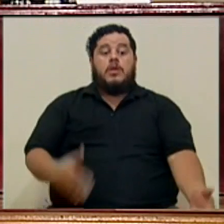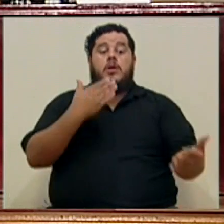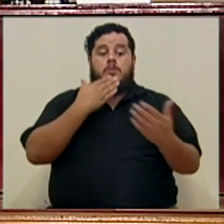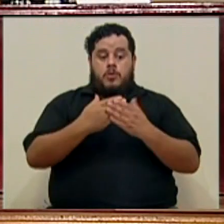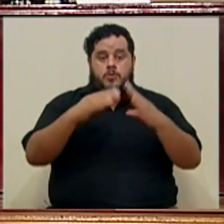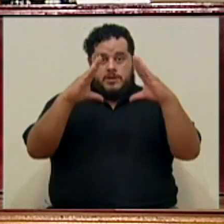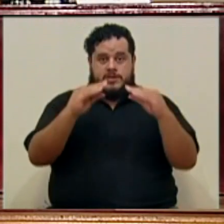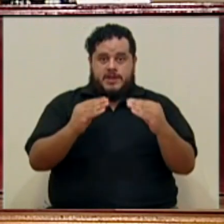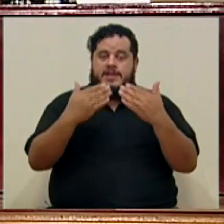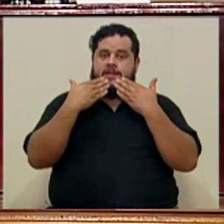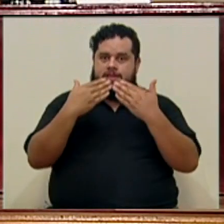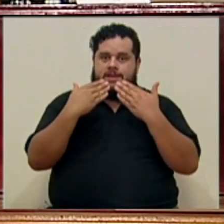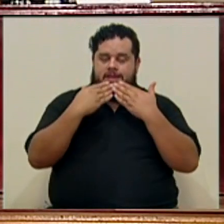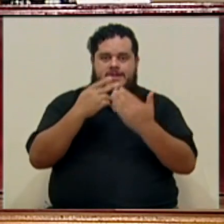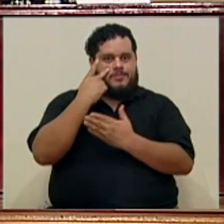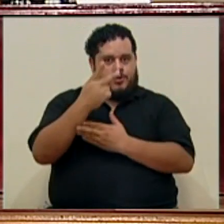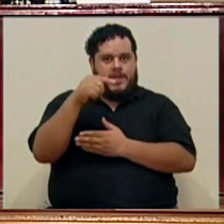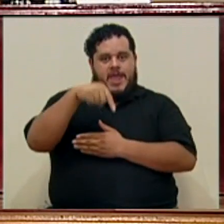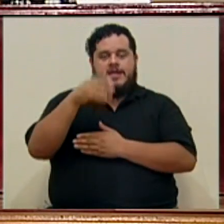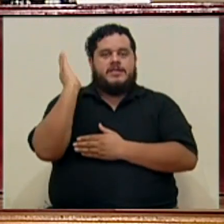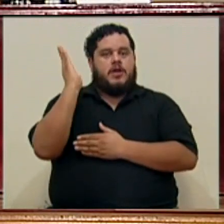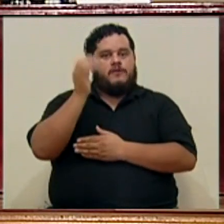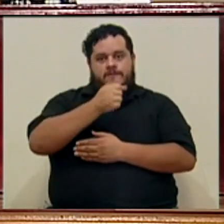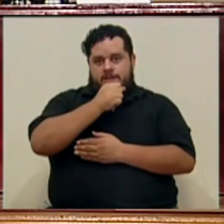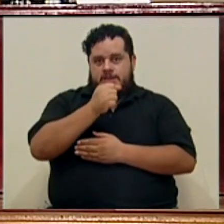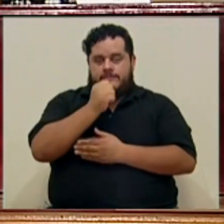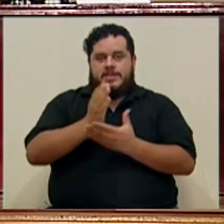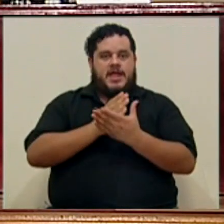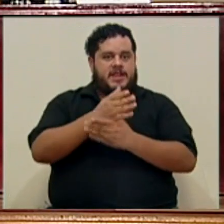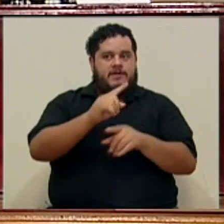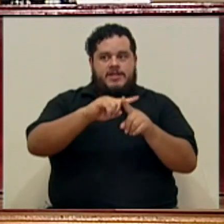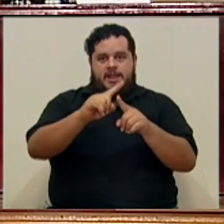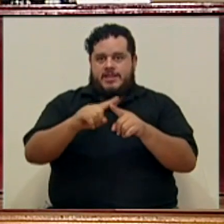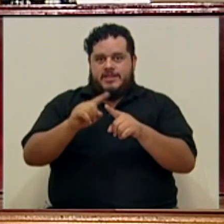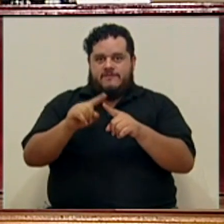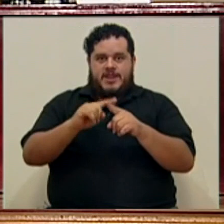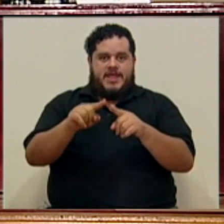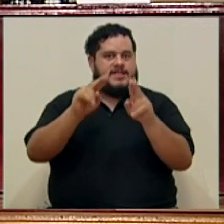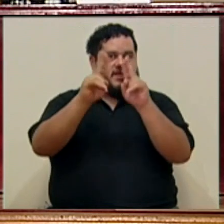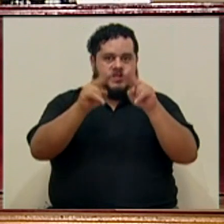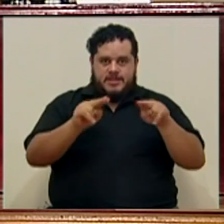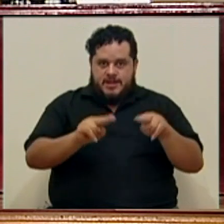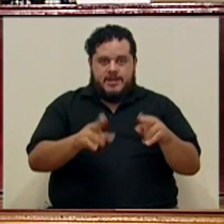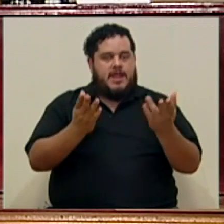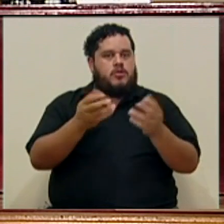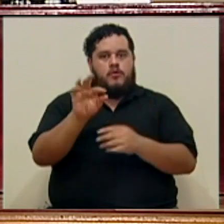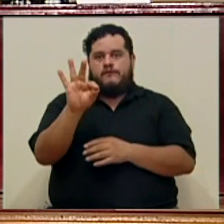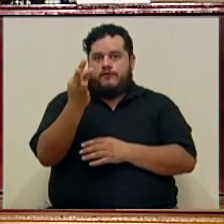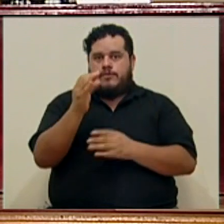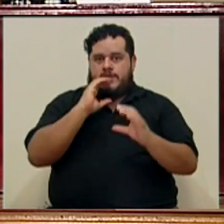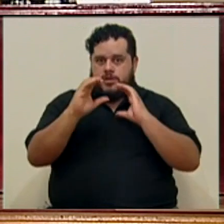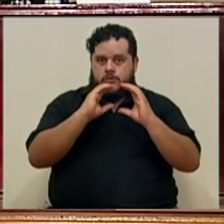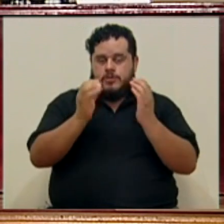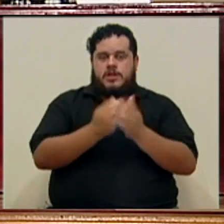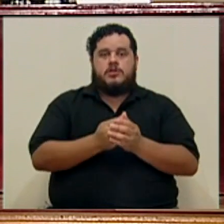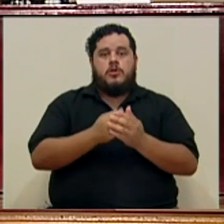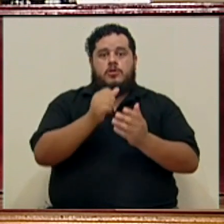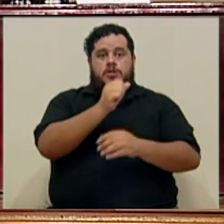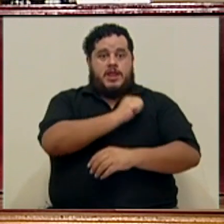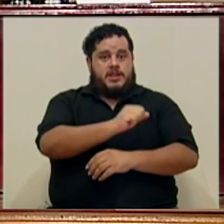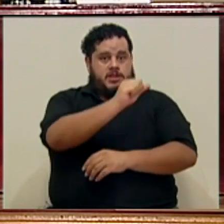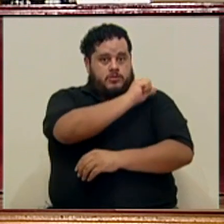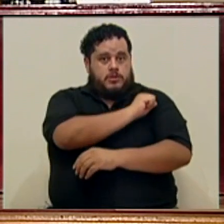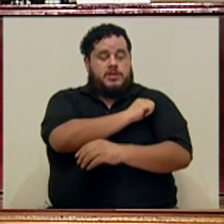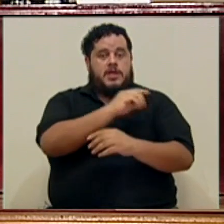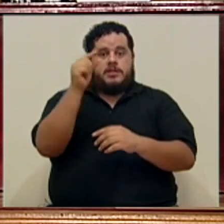Muy buenas tardes, gracias por sintonizar esta conferencia de prensa a través de las distintas plataformas de los medios de comunicación, donde las autoridades de gobierno